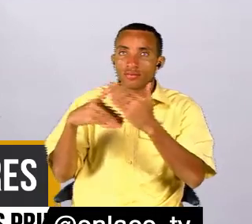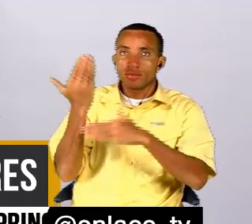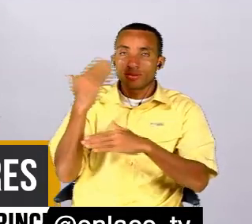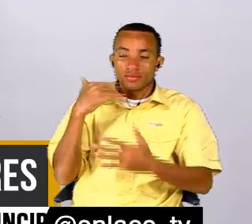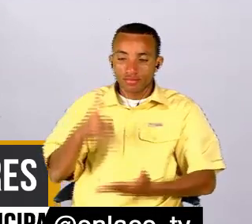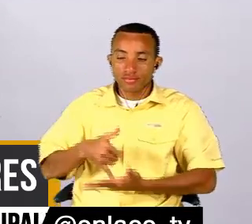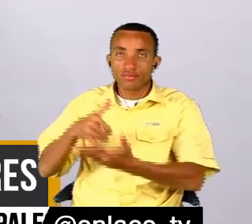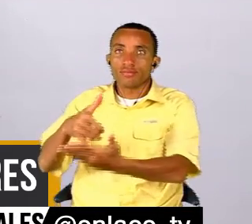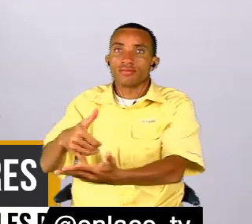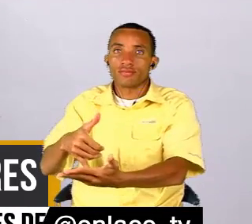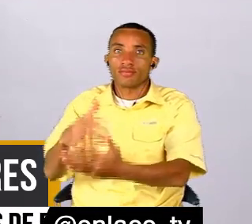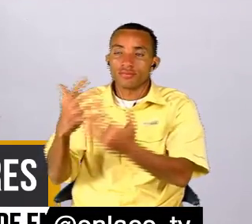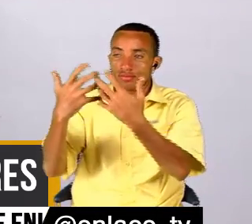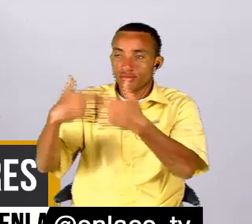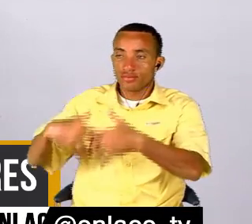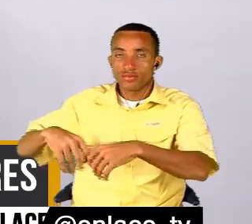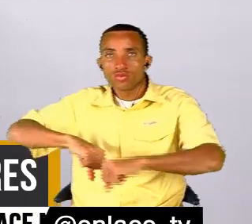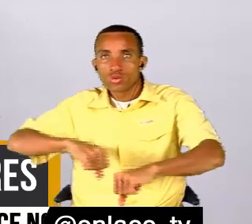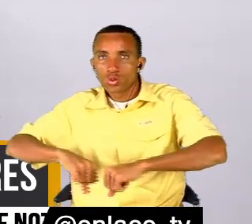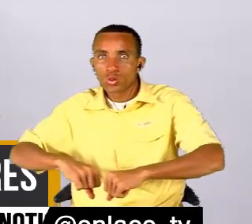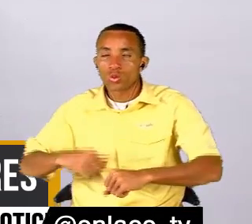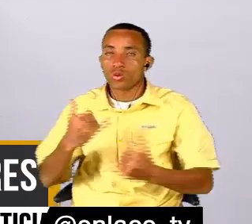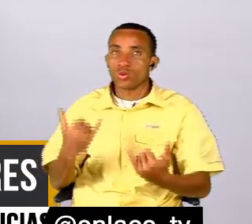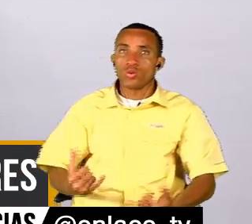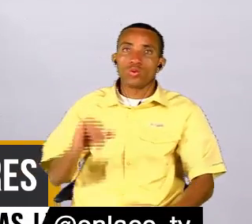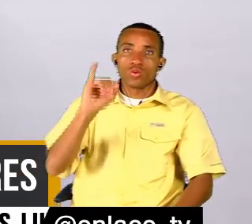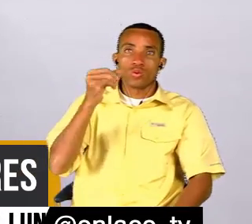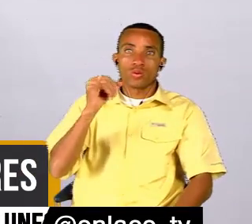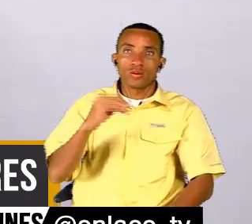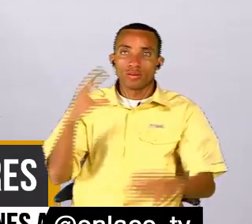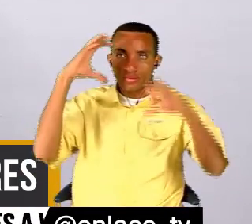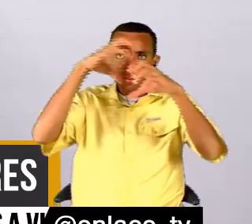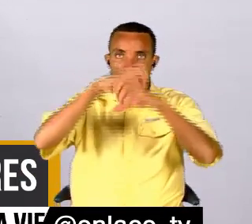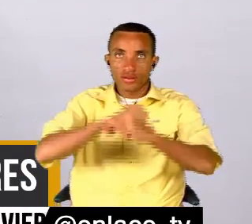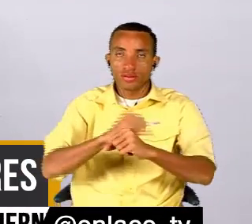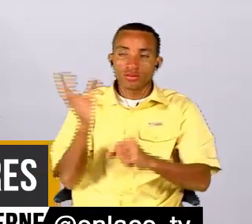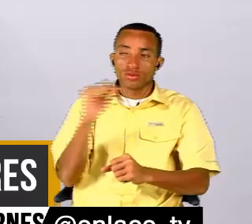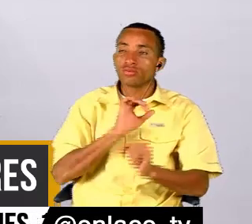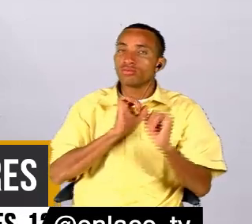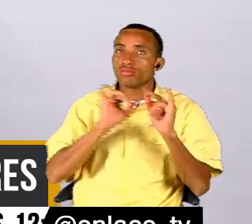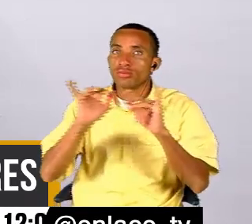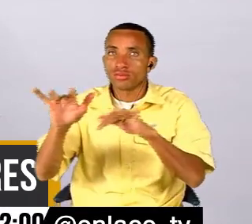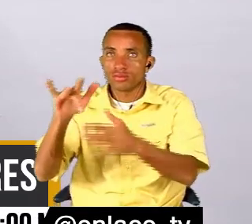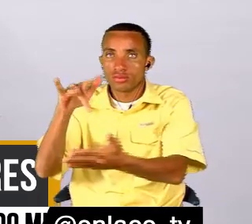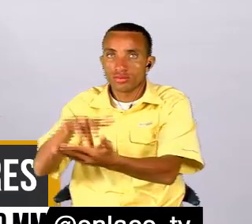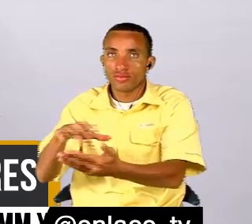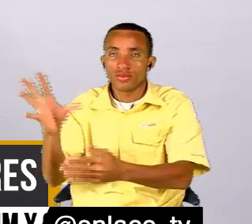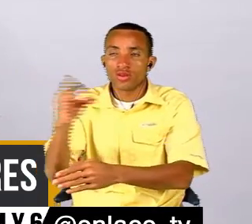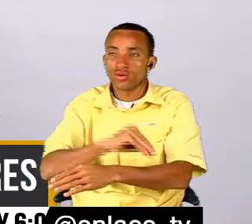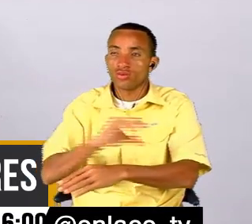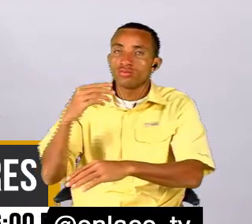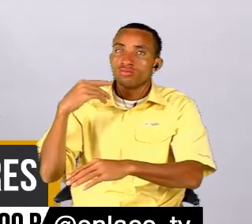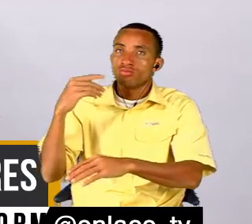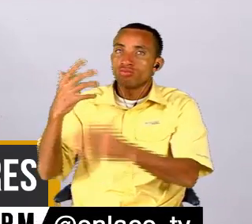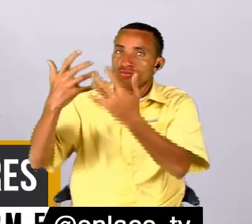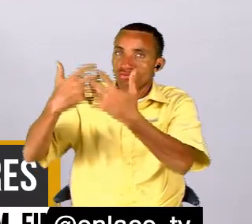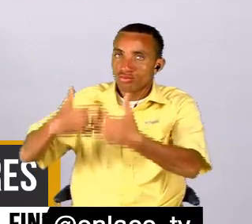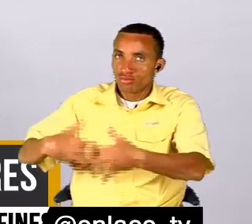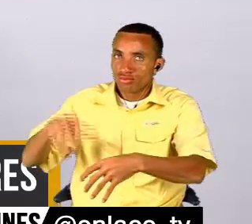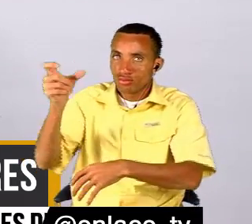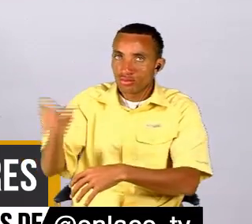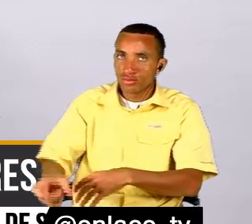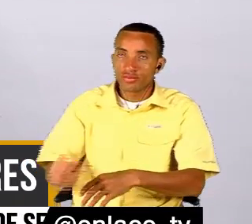de los premios Emprendedor hoy. Jueves, no se les olvide, es esta noche, para que estén presentes ya sobre todo los empresarios de Barranca Bermeja, porque eso